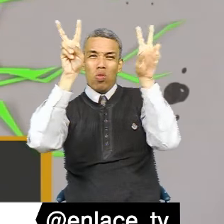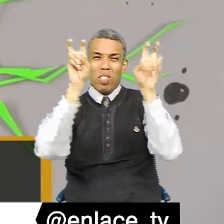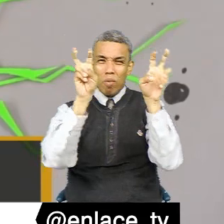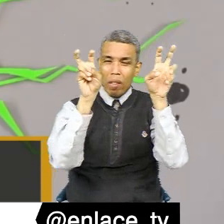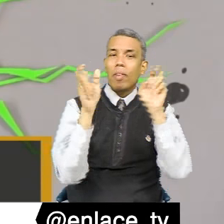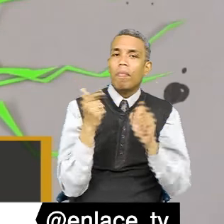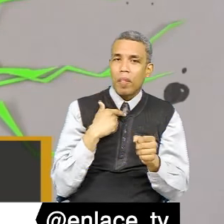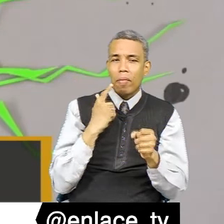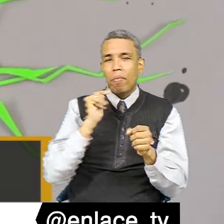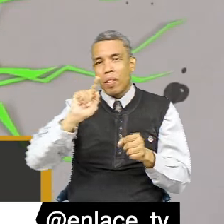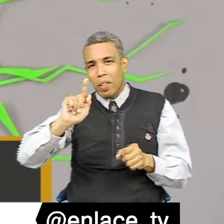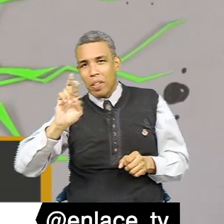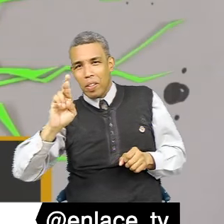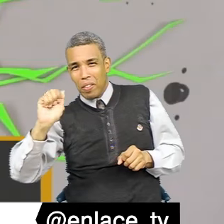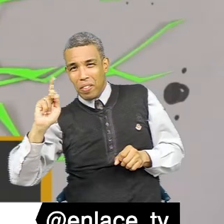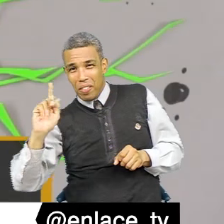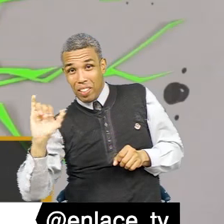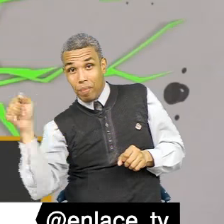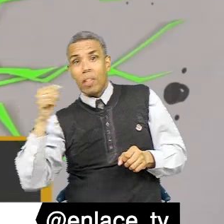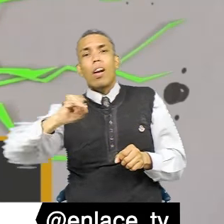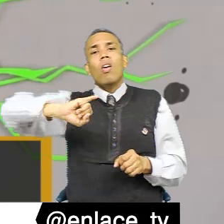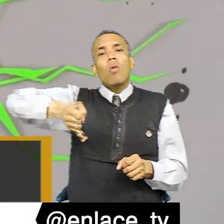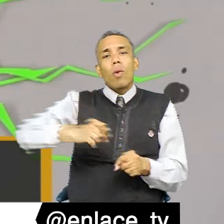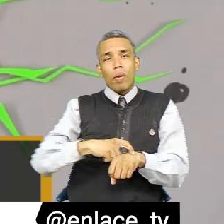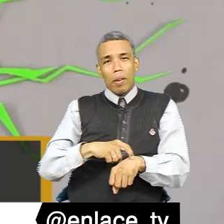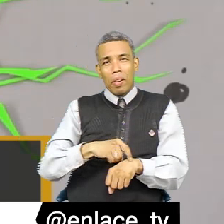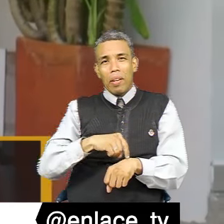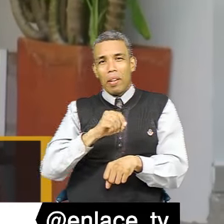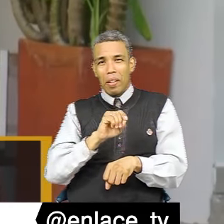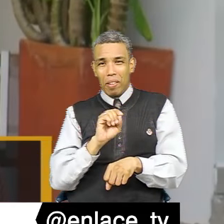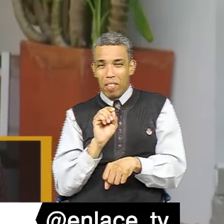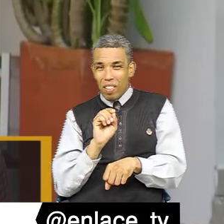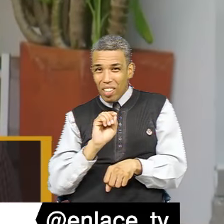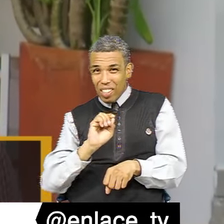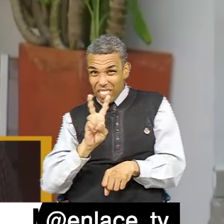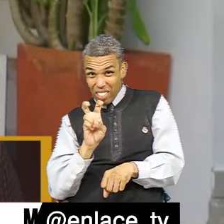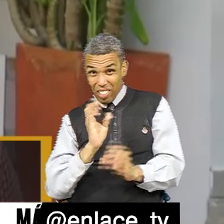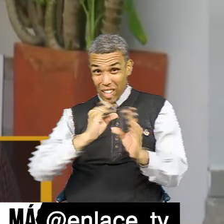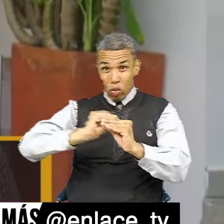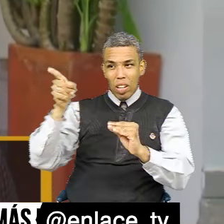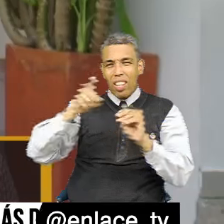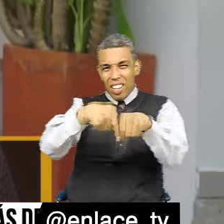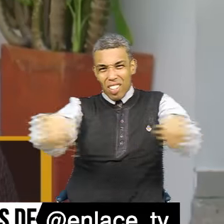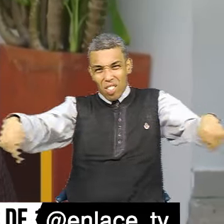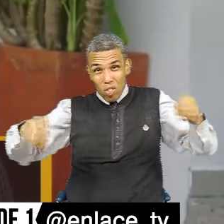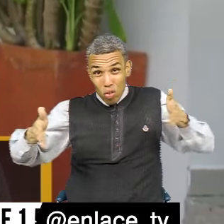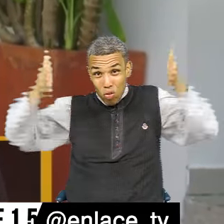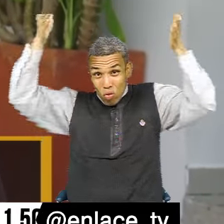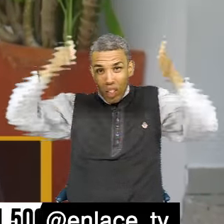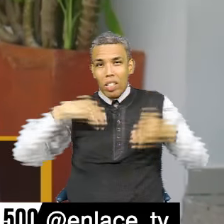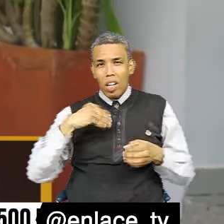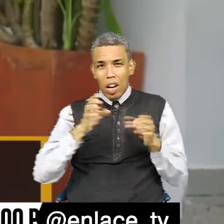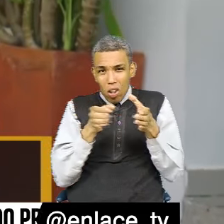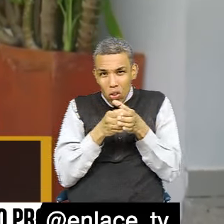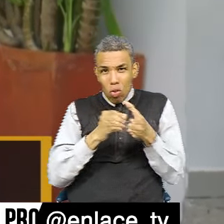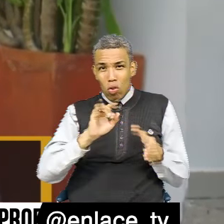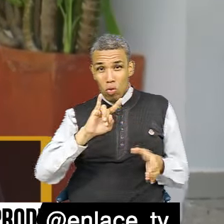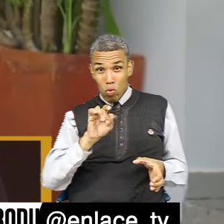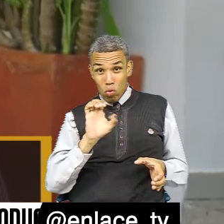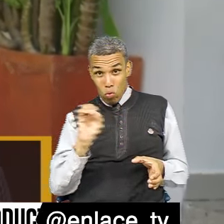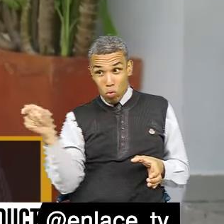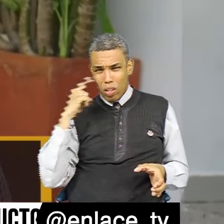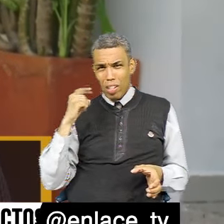empezando el jueves 22 de septiembre a las 7 de la noche. En la USO Nacional vamos a tener un conversatorio con la geógrafa mexicana Claudia Campero